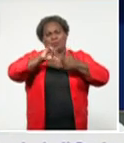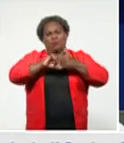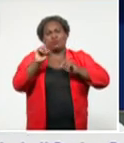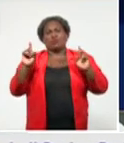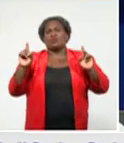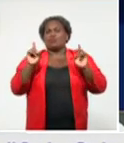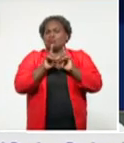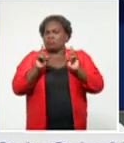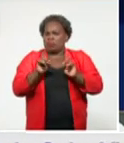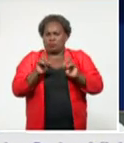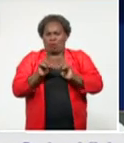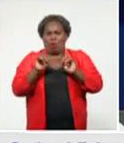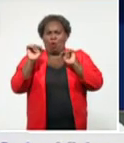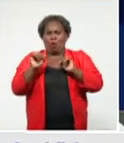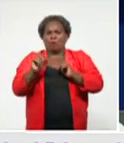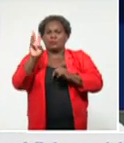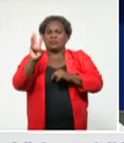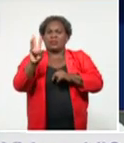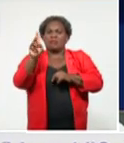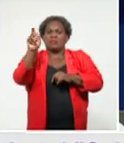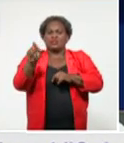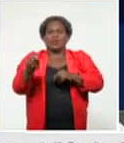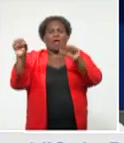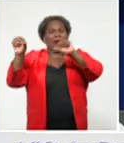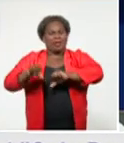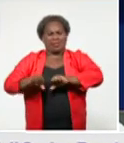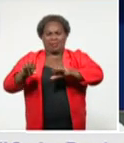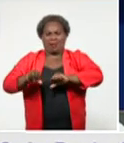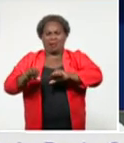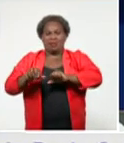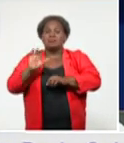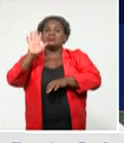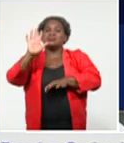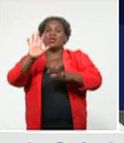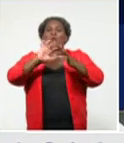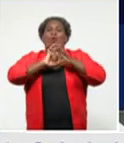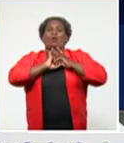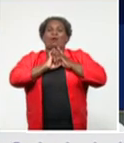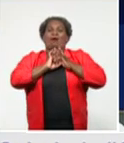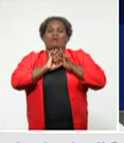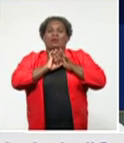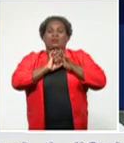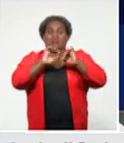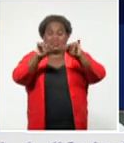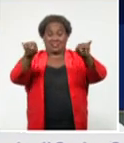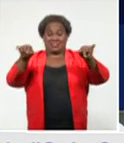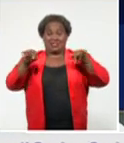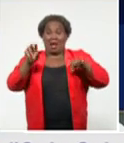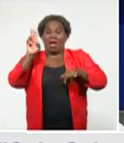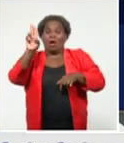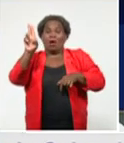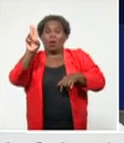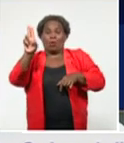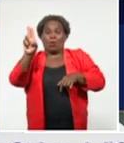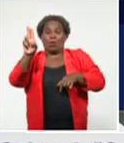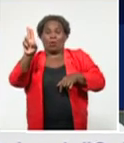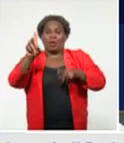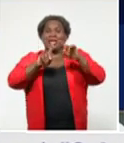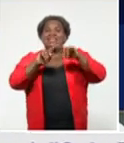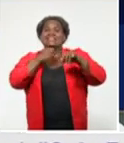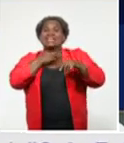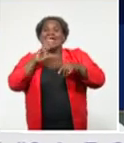hoy tenemos 3 pacientes críticos y 5 graves que están en nuestras salas de terapia intensiva, en los cuales se